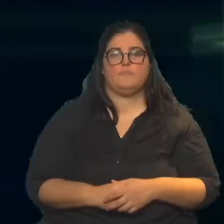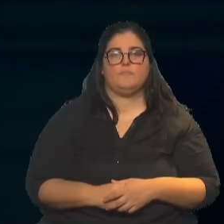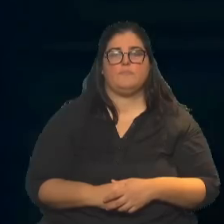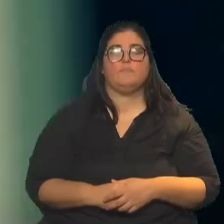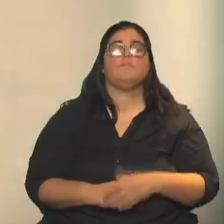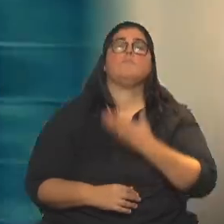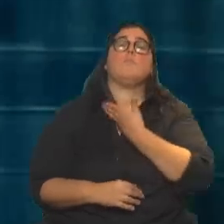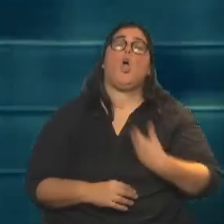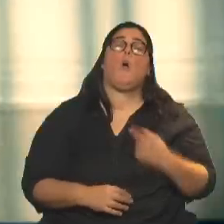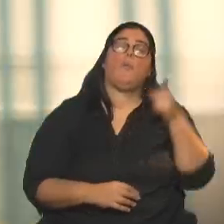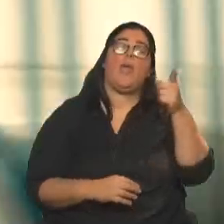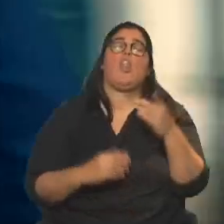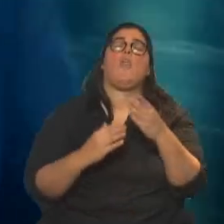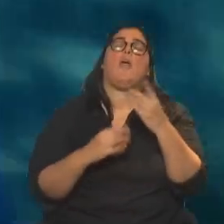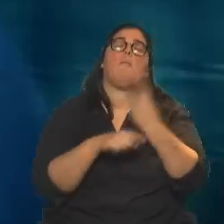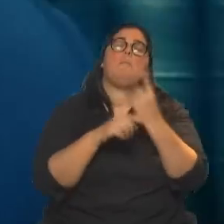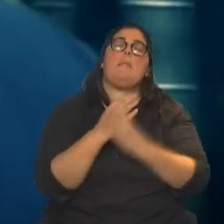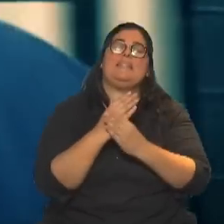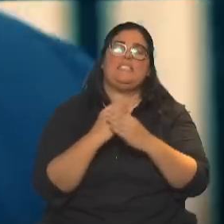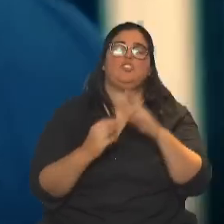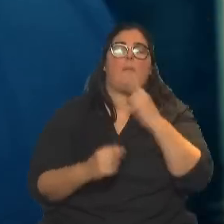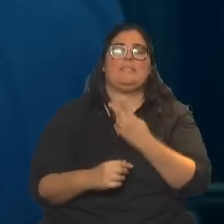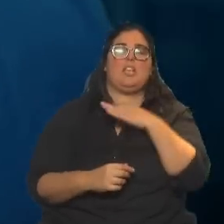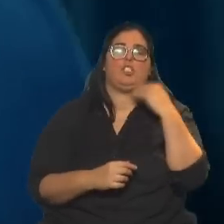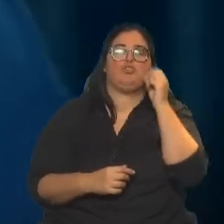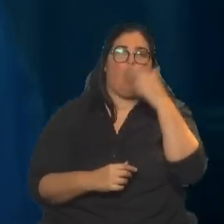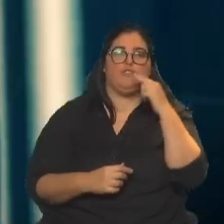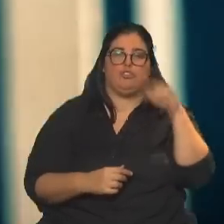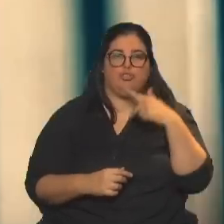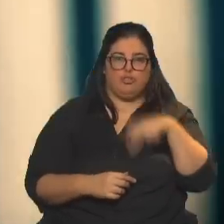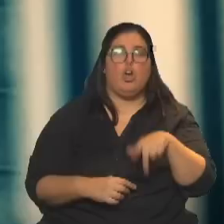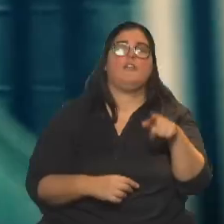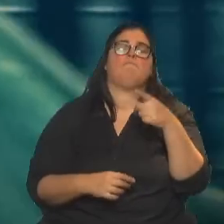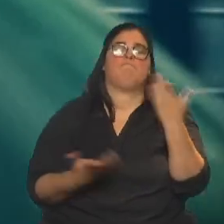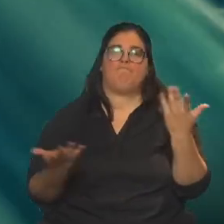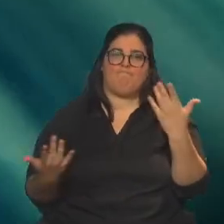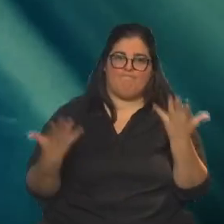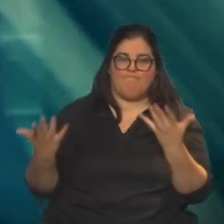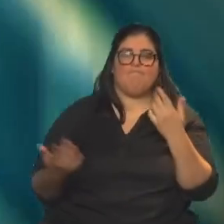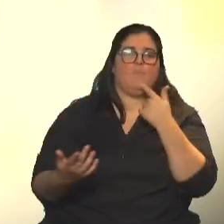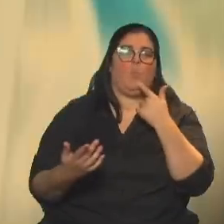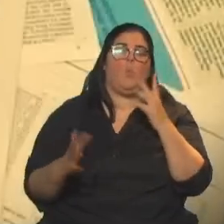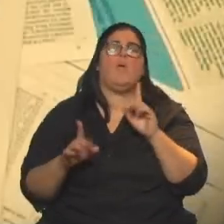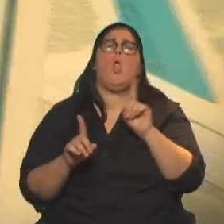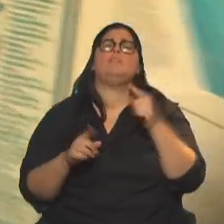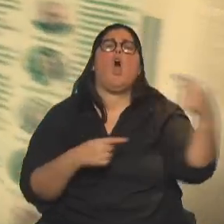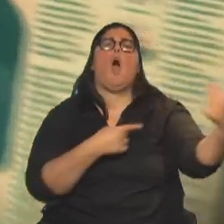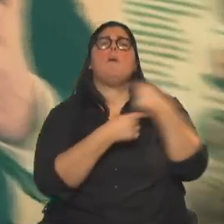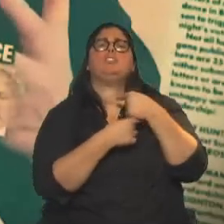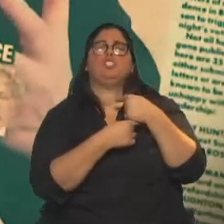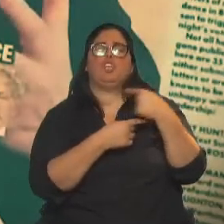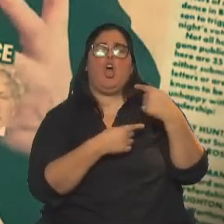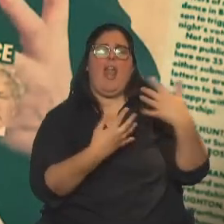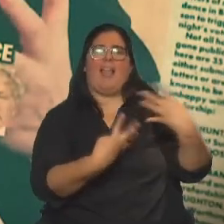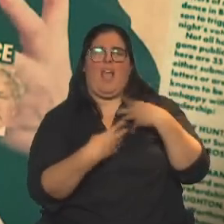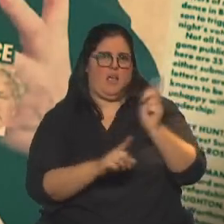El gobierno del primer ministro británico Boris Johnson pende de un hilo, y no se trata de un ataque de la oposición. Johnson sobrevivió a